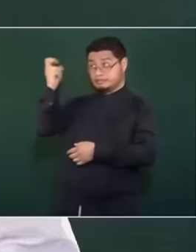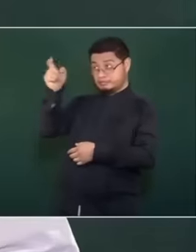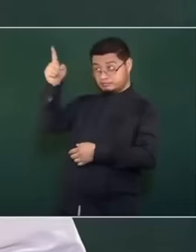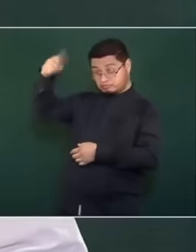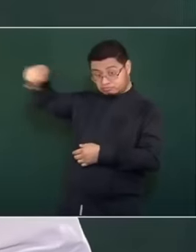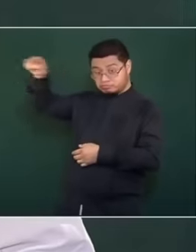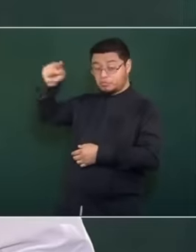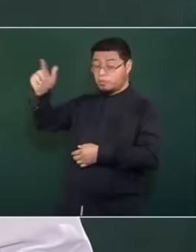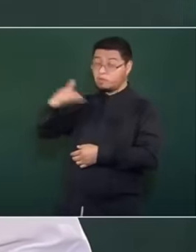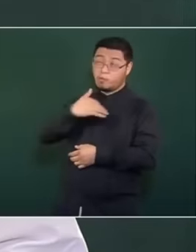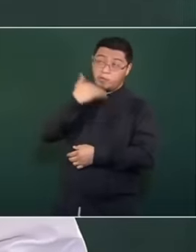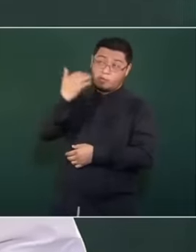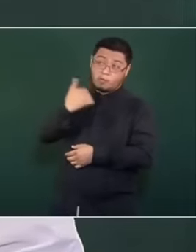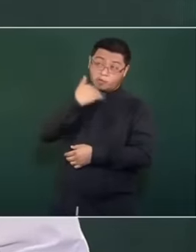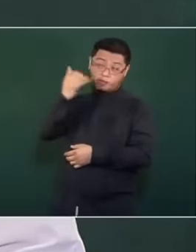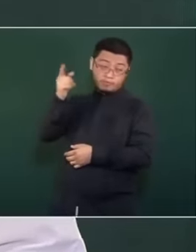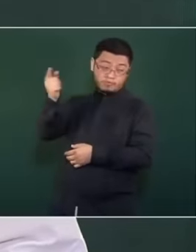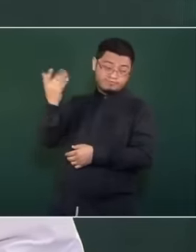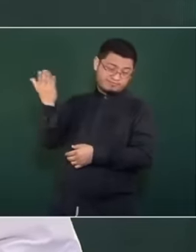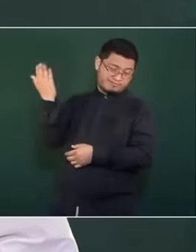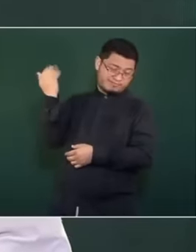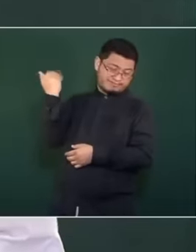que la